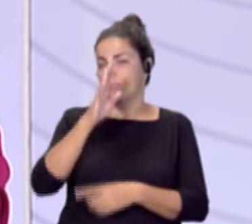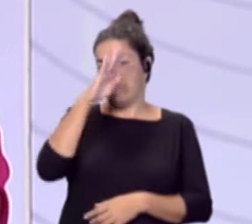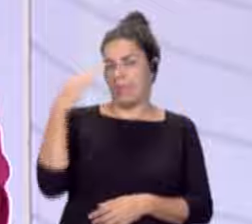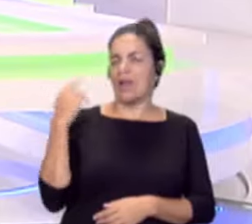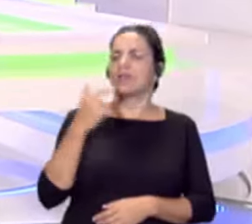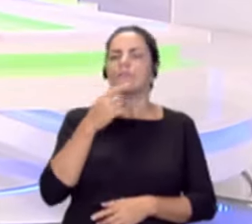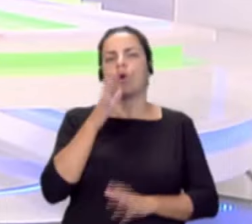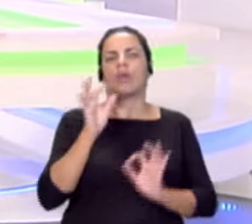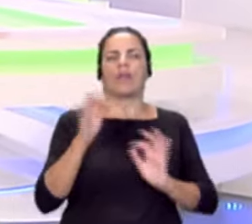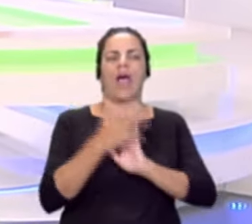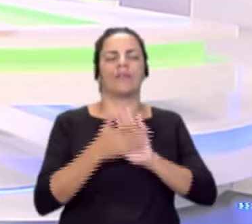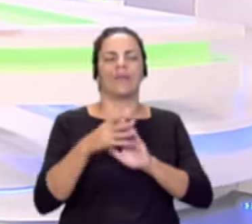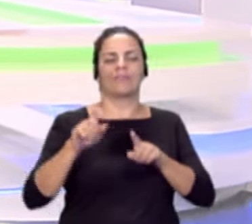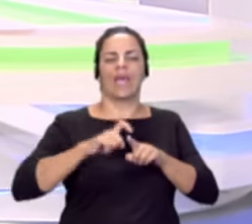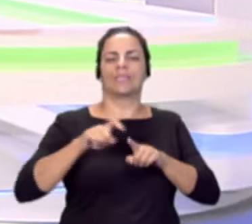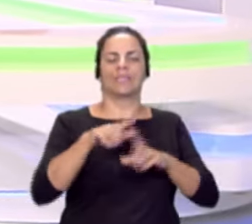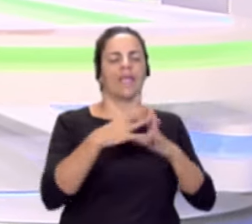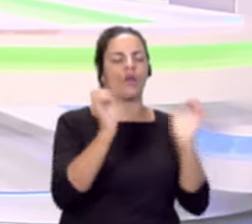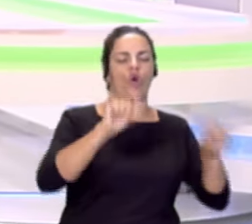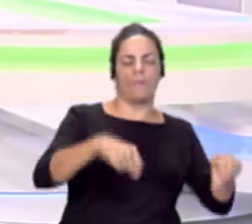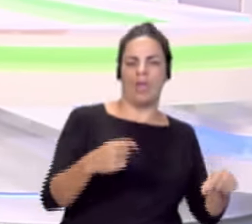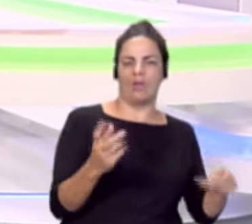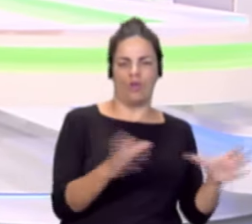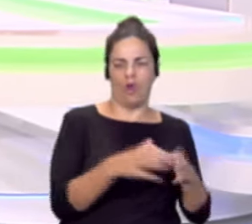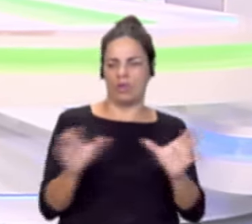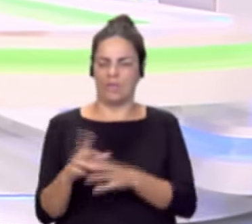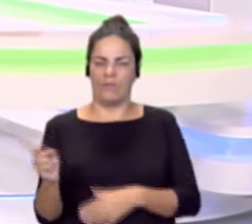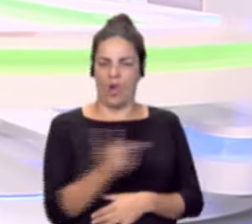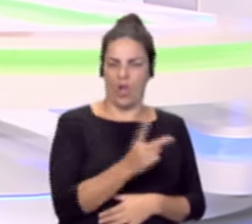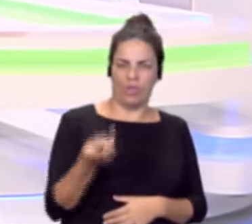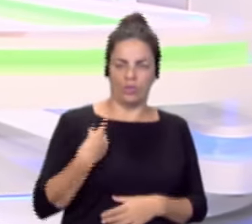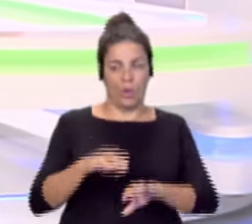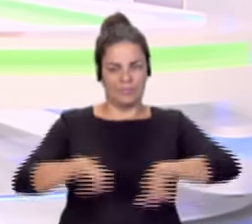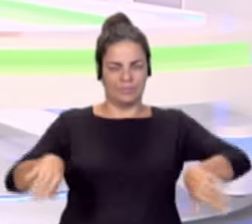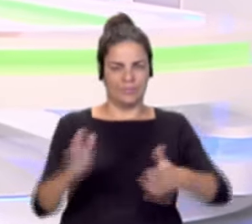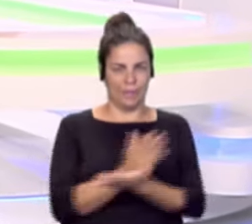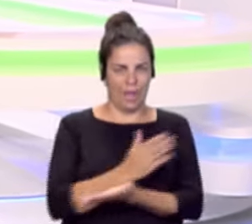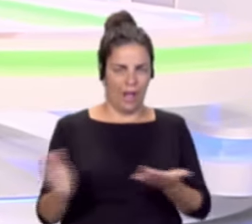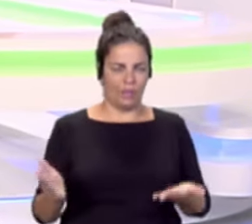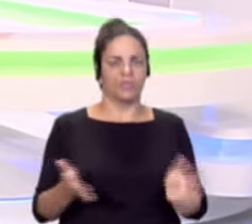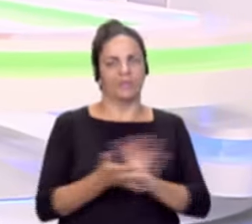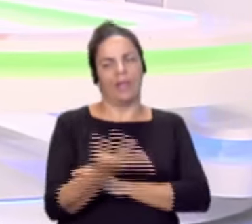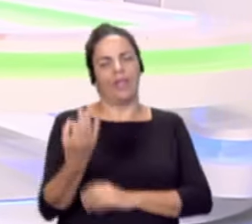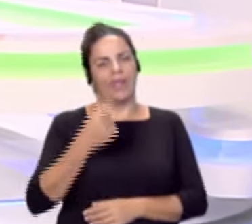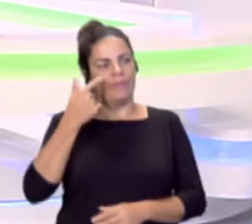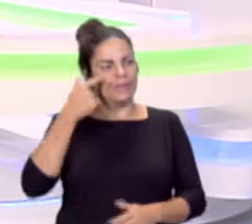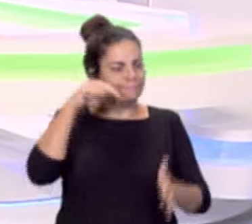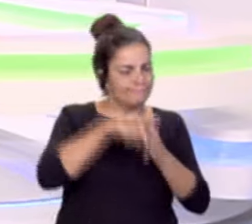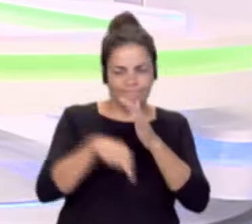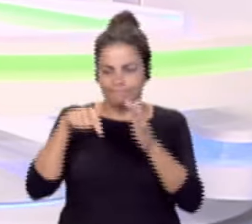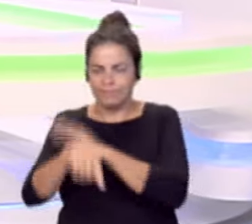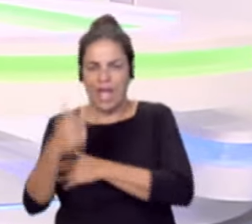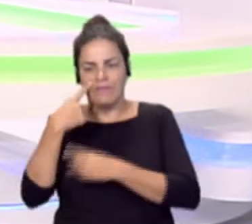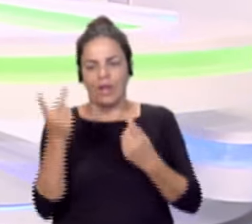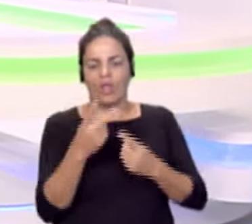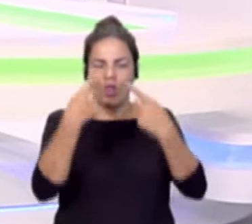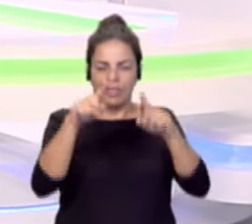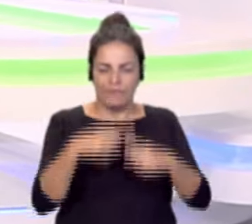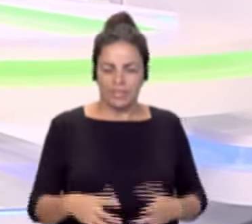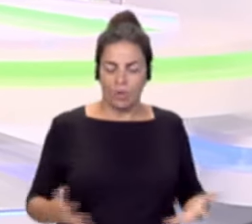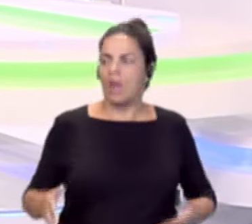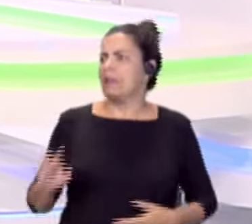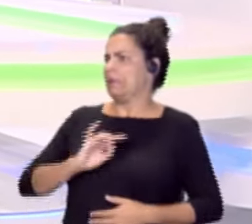convenios colectivos, el de mercancías por un lado, el de viajeros por otro. Habría que profundizar un poco más en claro, en cuáles pero son las digo que viendo los riesgos